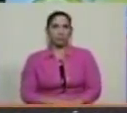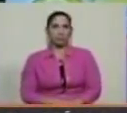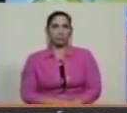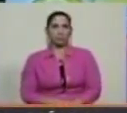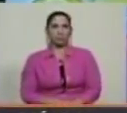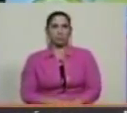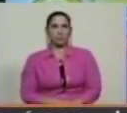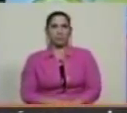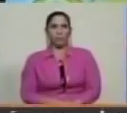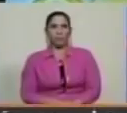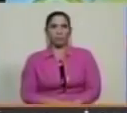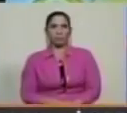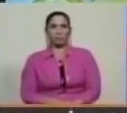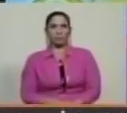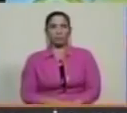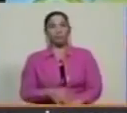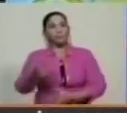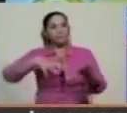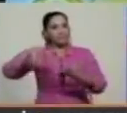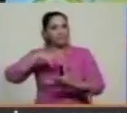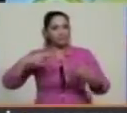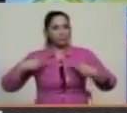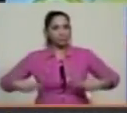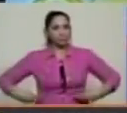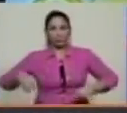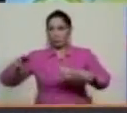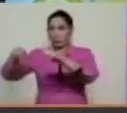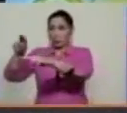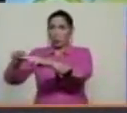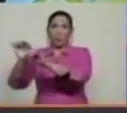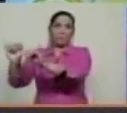ve una que otra cosa. Crisis humanitaria,